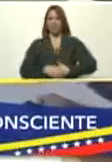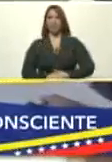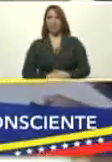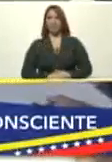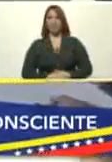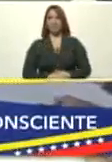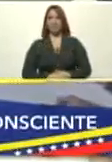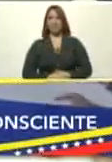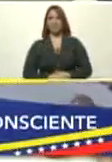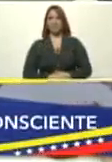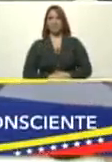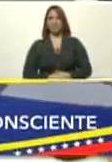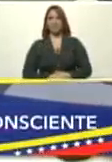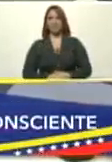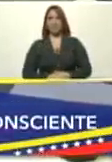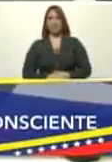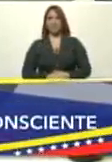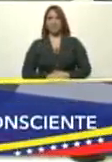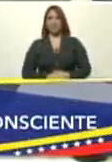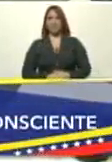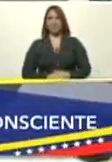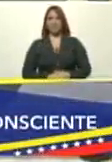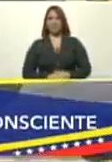Julito. ¿Ah?